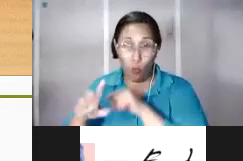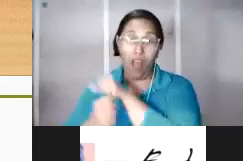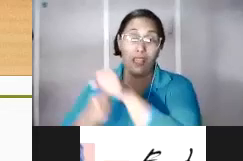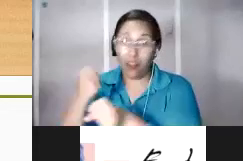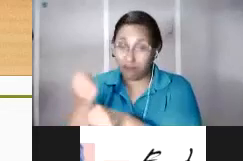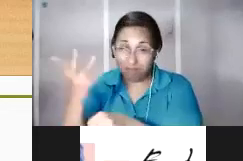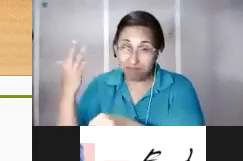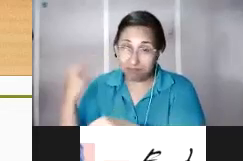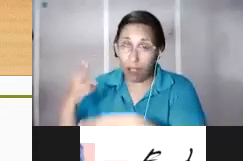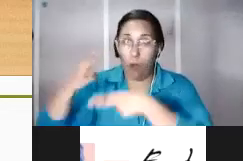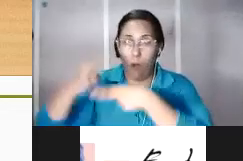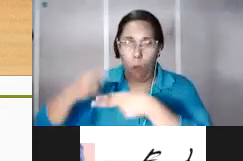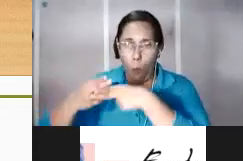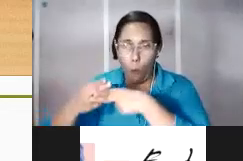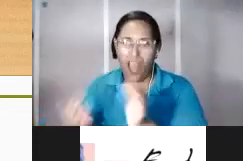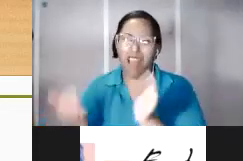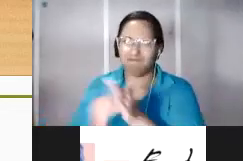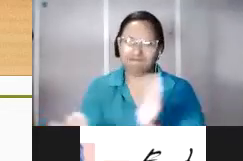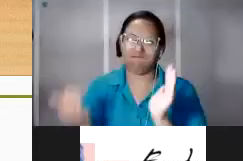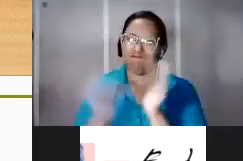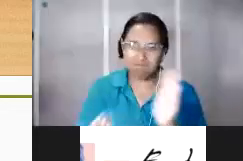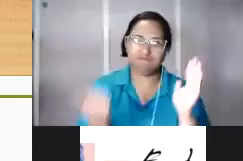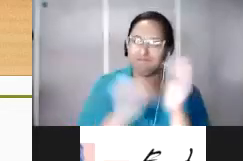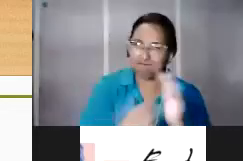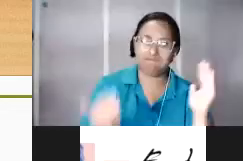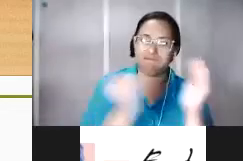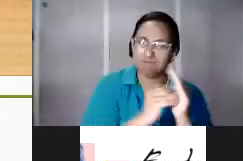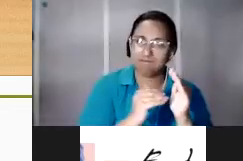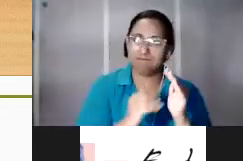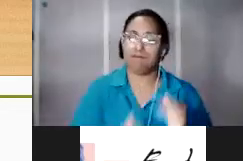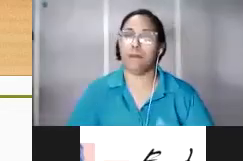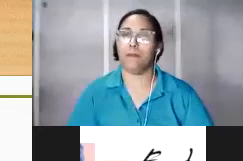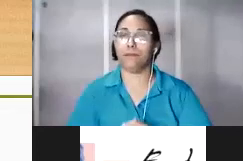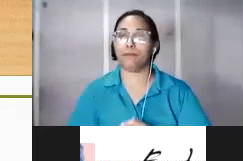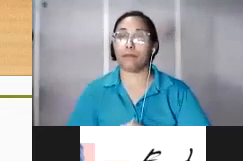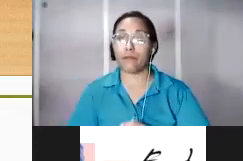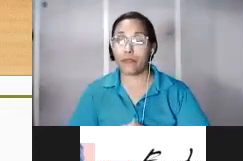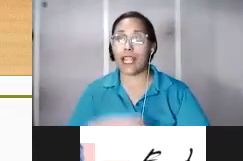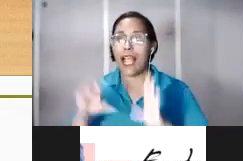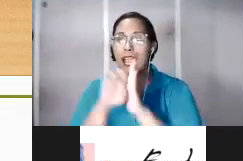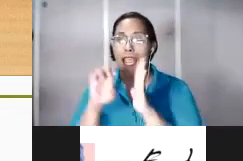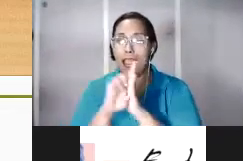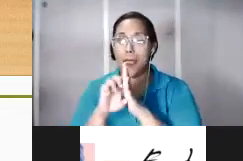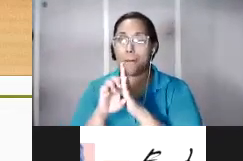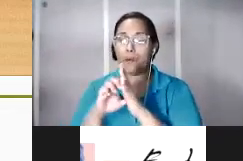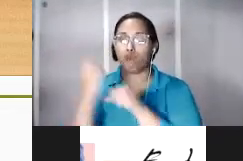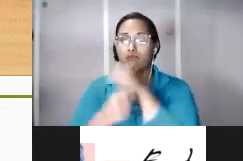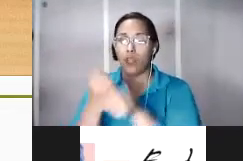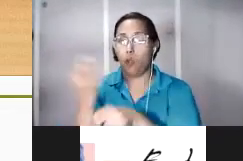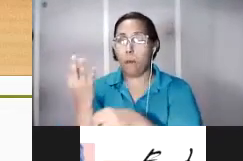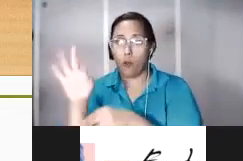los nombres se repiten una y otra vez. Tomemos, por ejemplo, el año